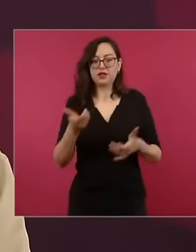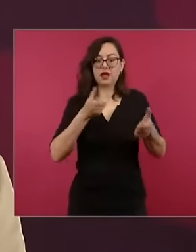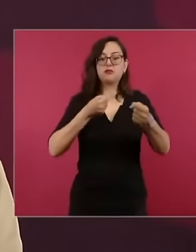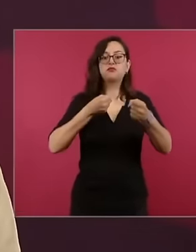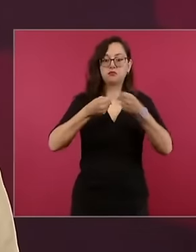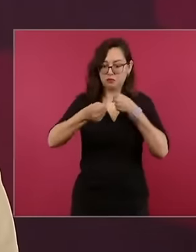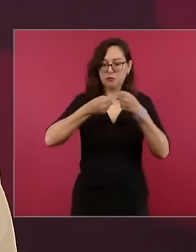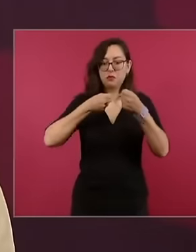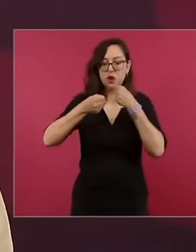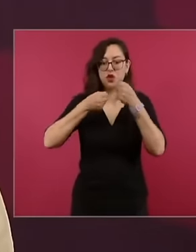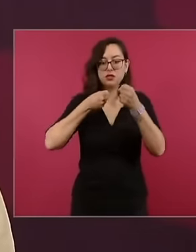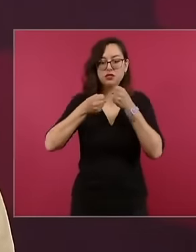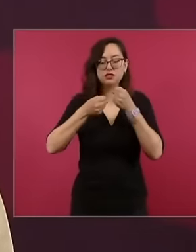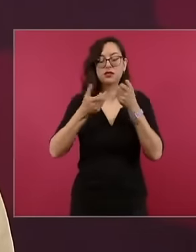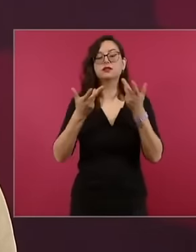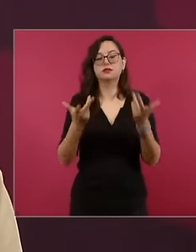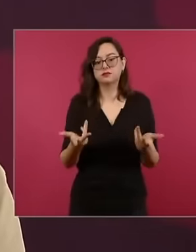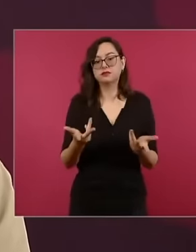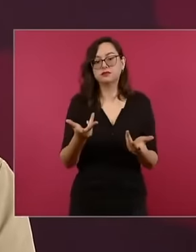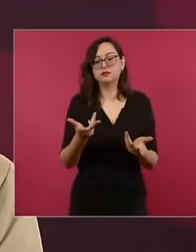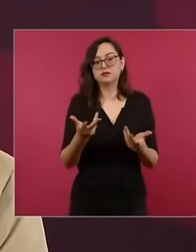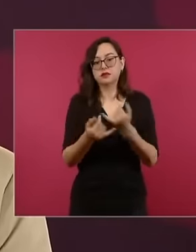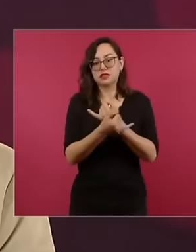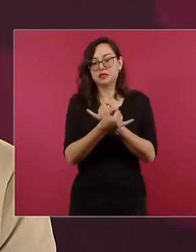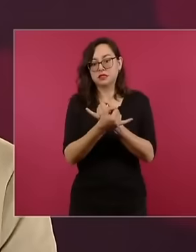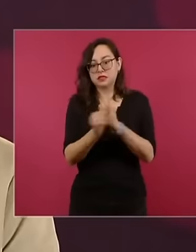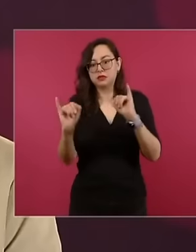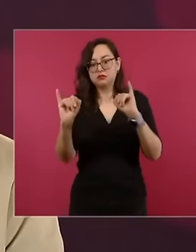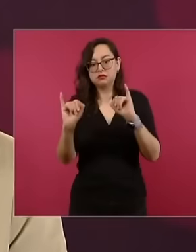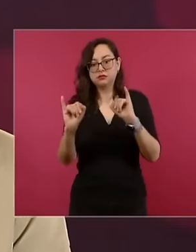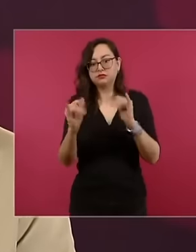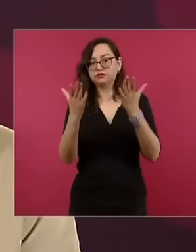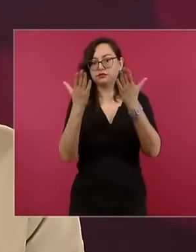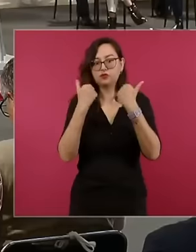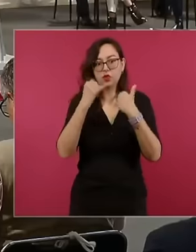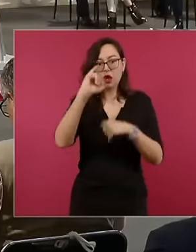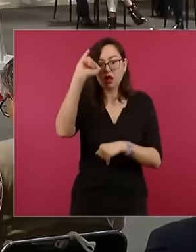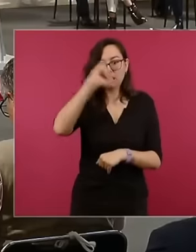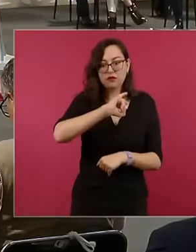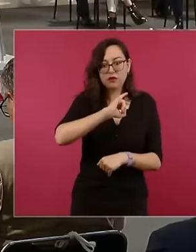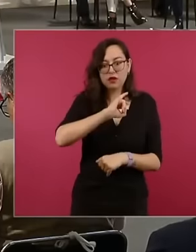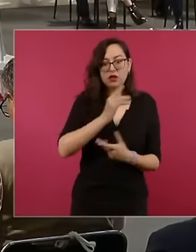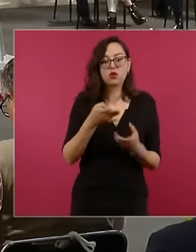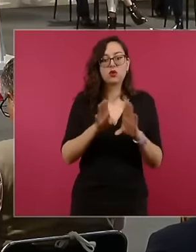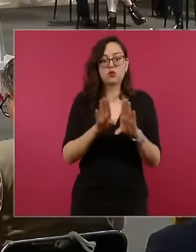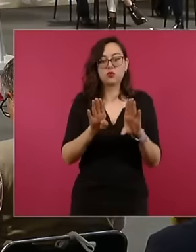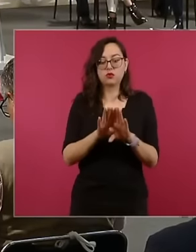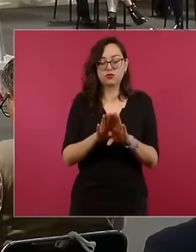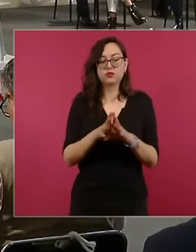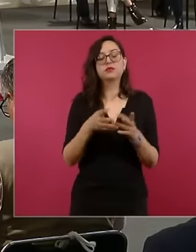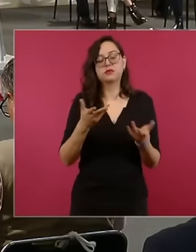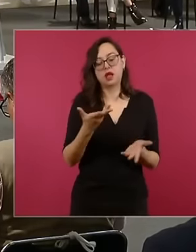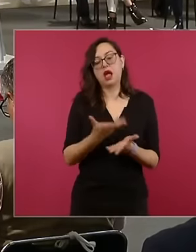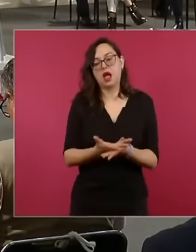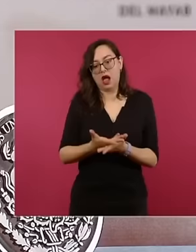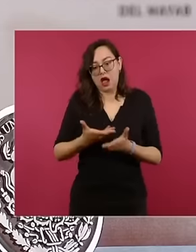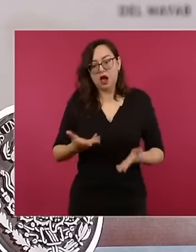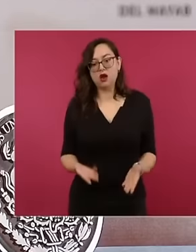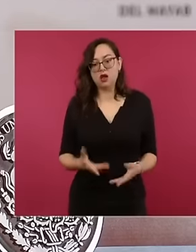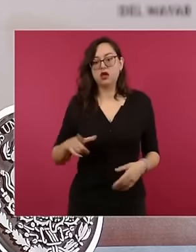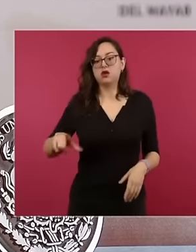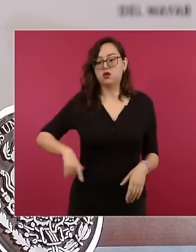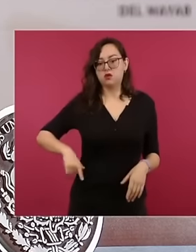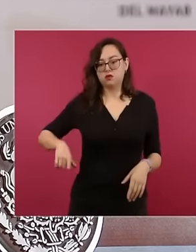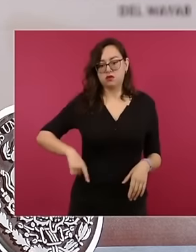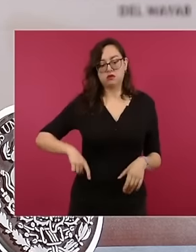como los que han recibido ese subsidio, que como bien se señaló por parte de Sandra, pues cubre todas